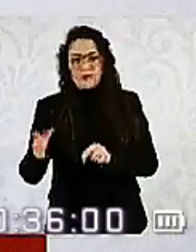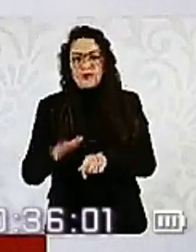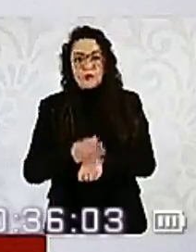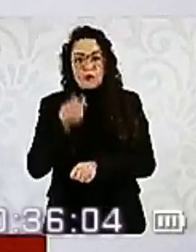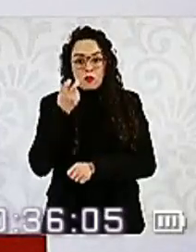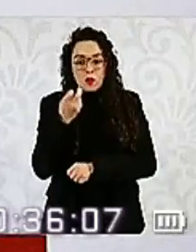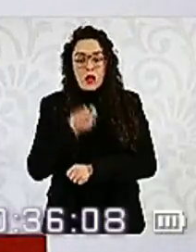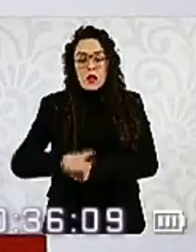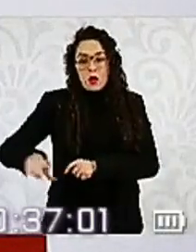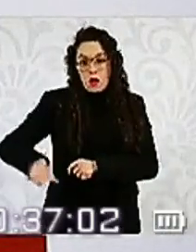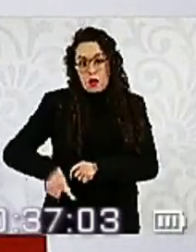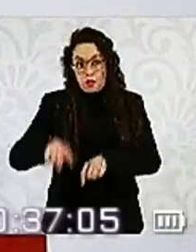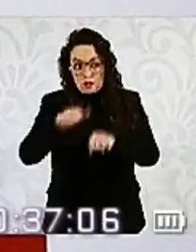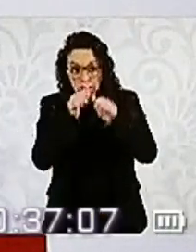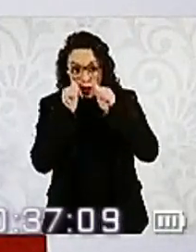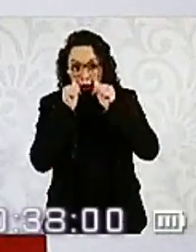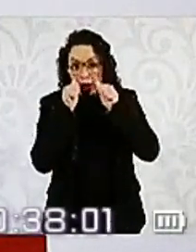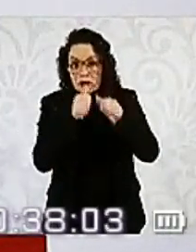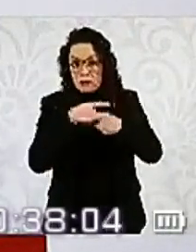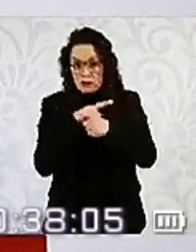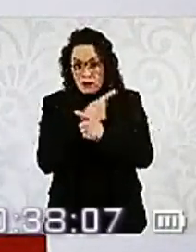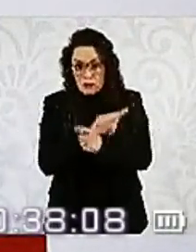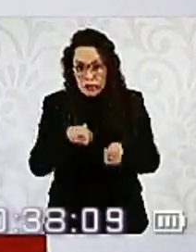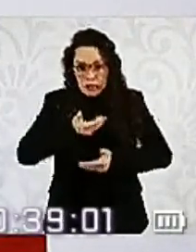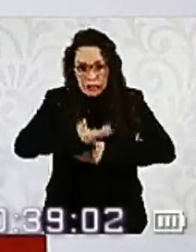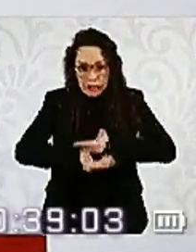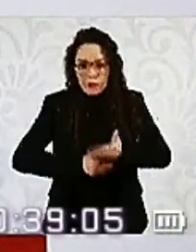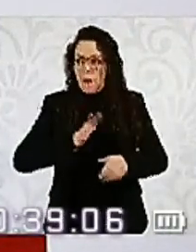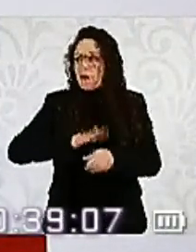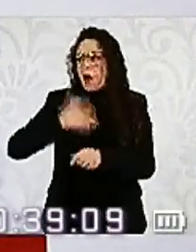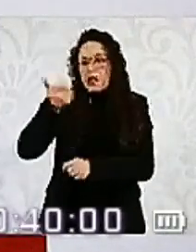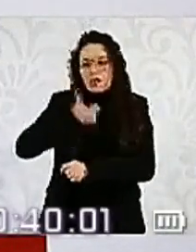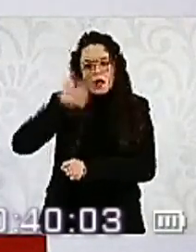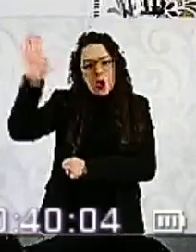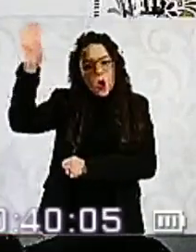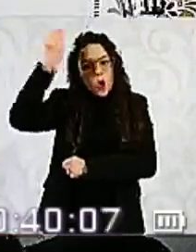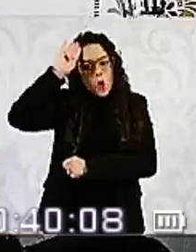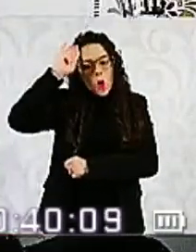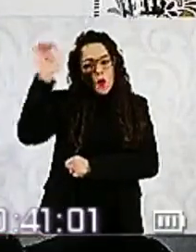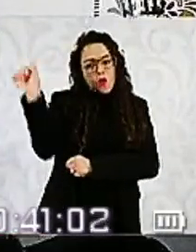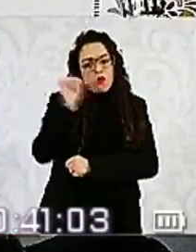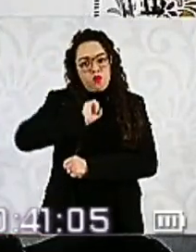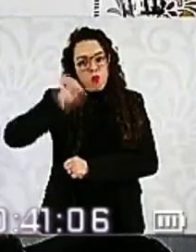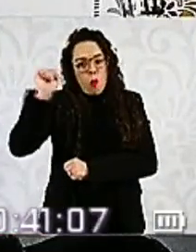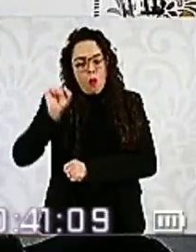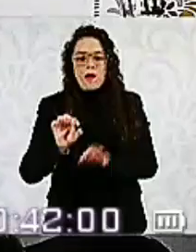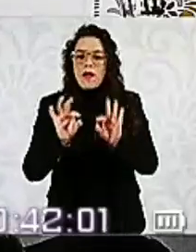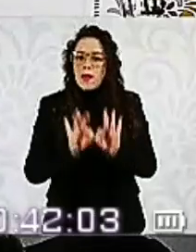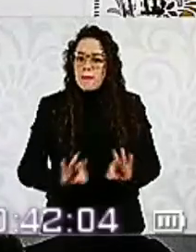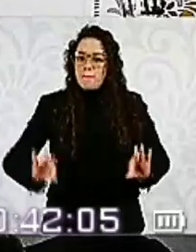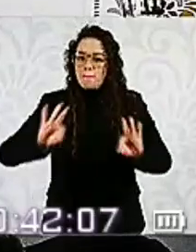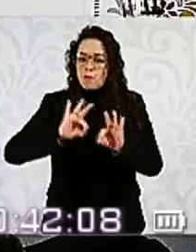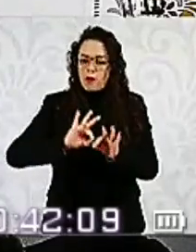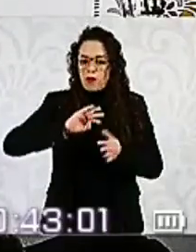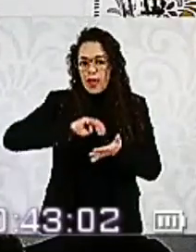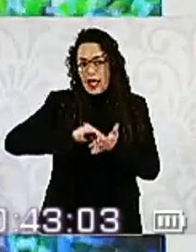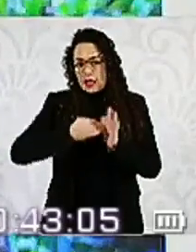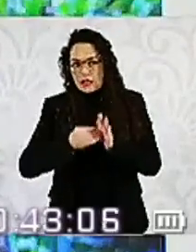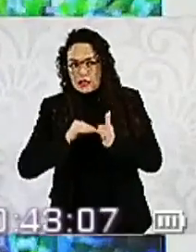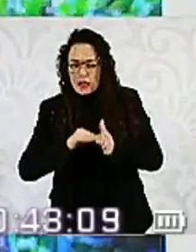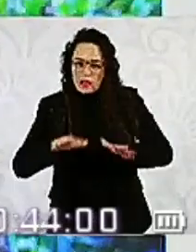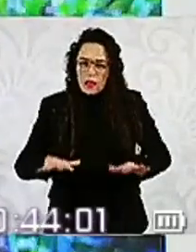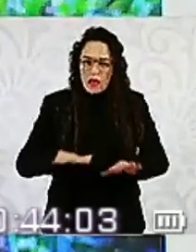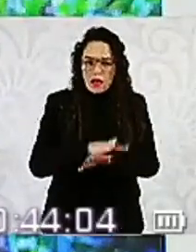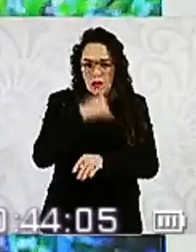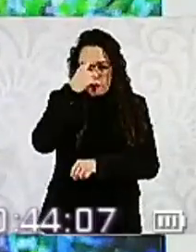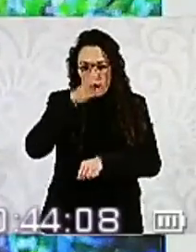muchísimo. Entonces, ahí tenemos que cambiar las formas de hacer las compras, cambiar las estrategias, y eso implica desarrollar proveeduría